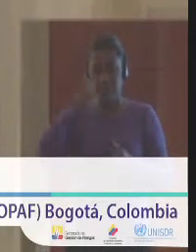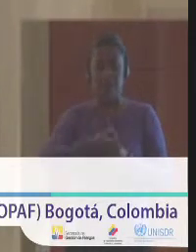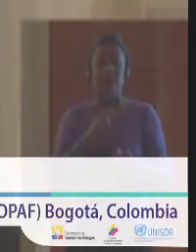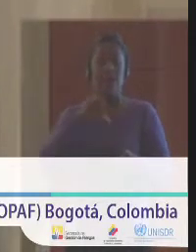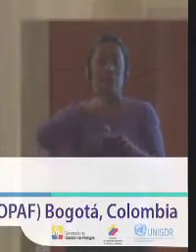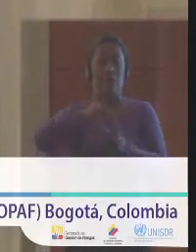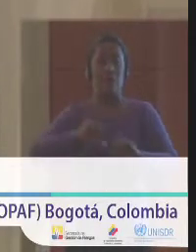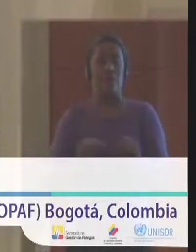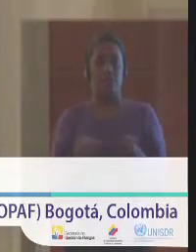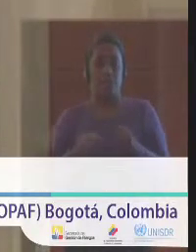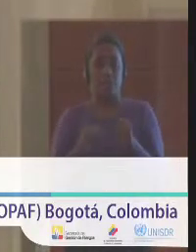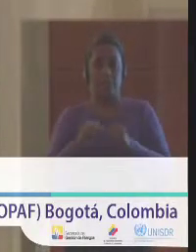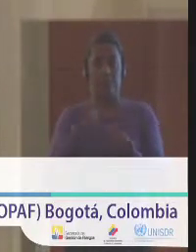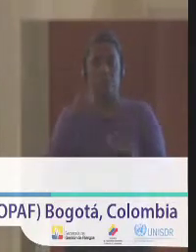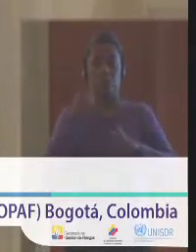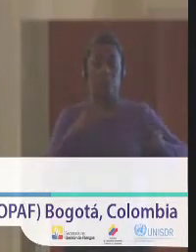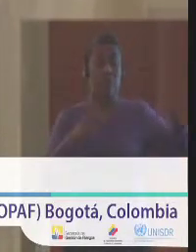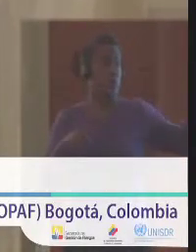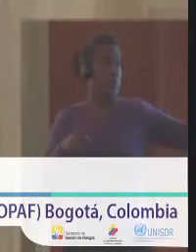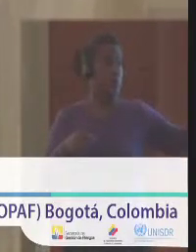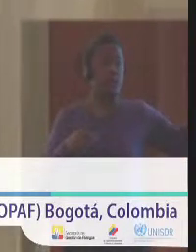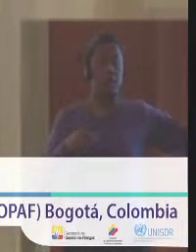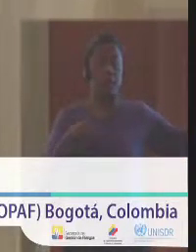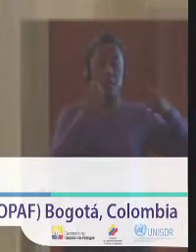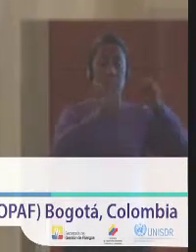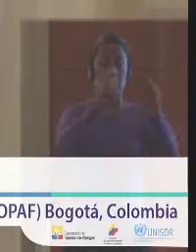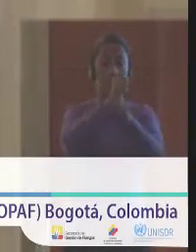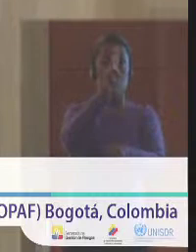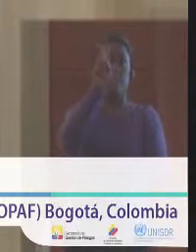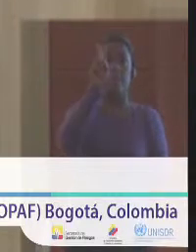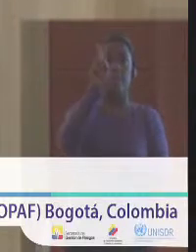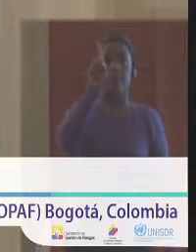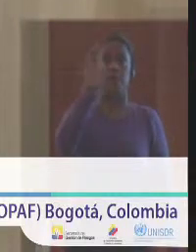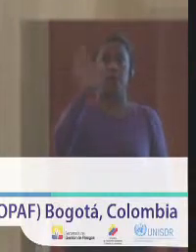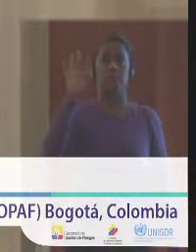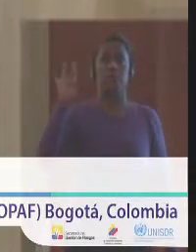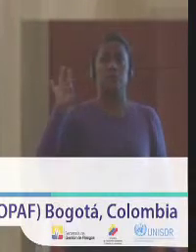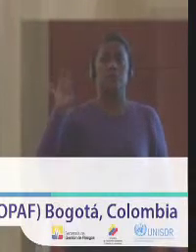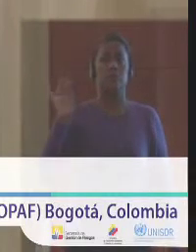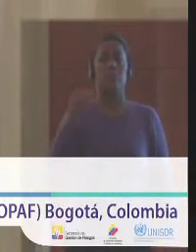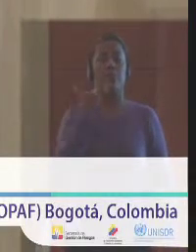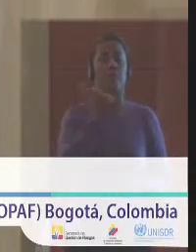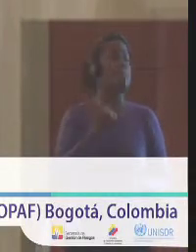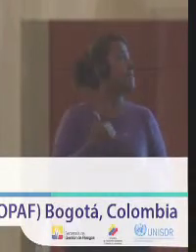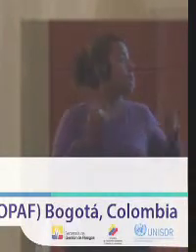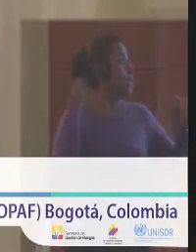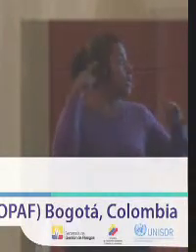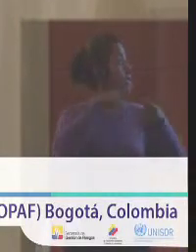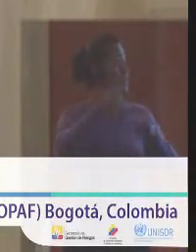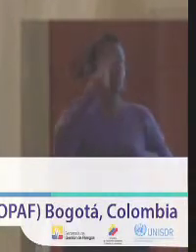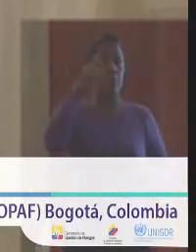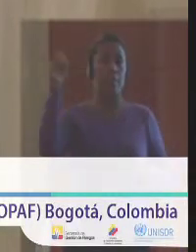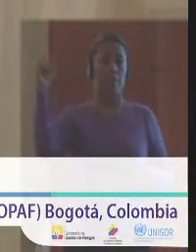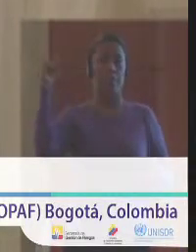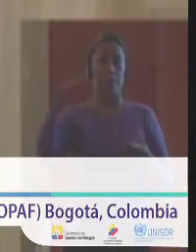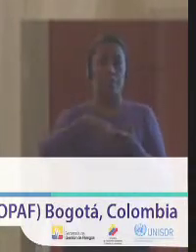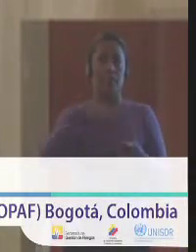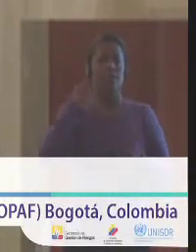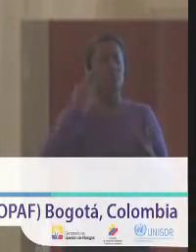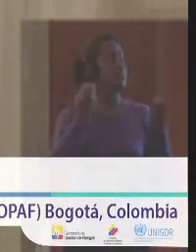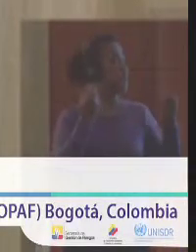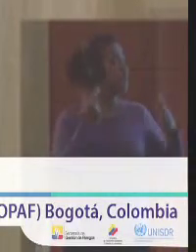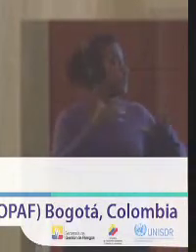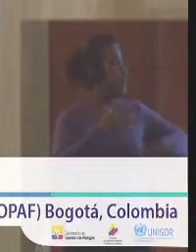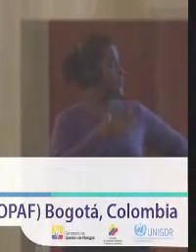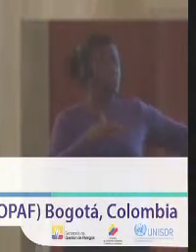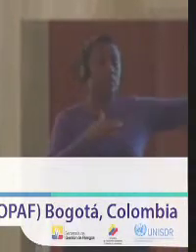Bogotá. Lo que ustedes ven acá, del año 1890 al 2000, prácticamente la ocupación del territorio hacia